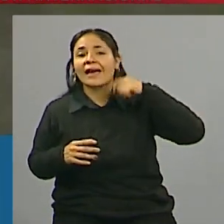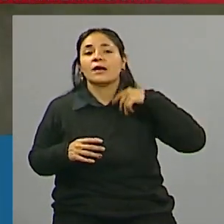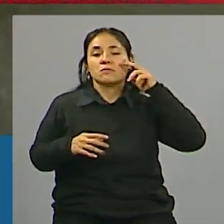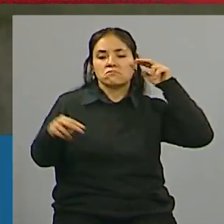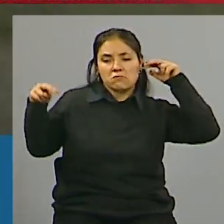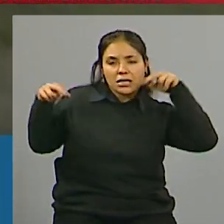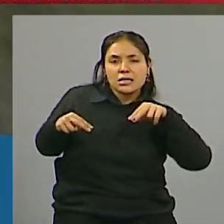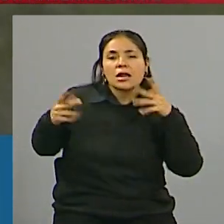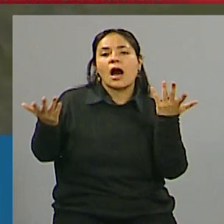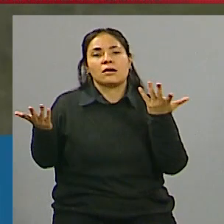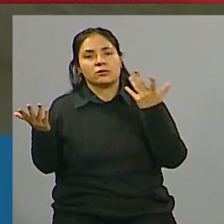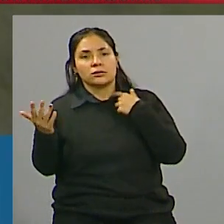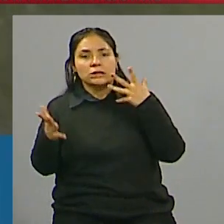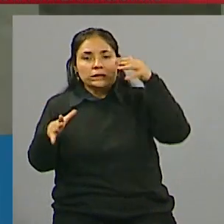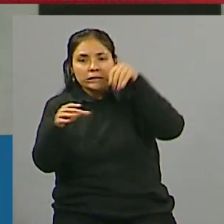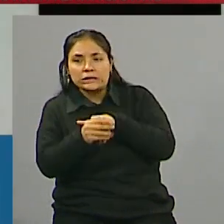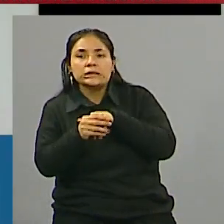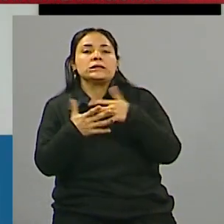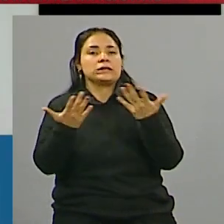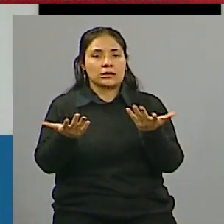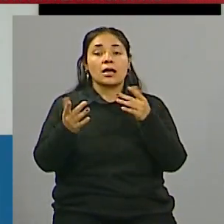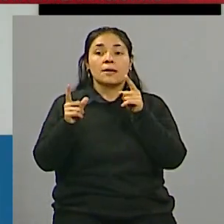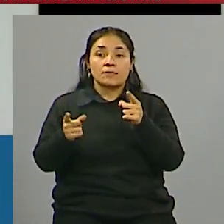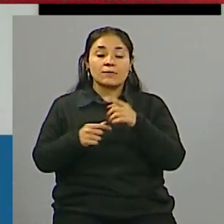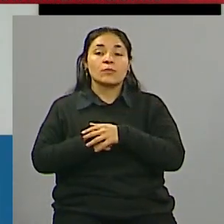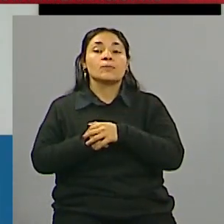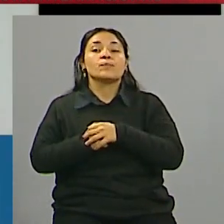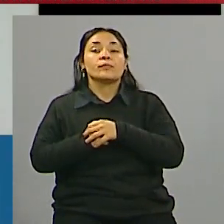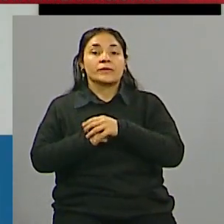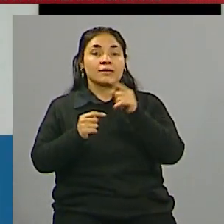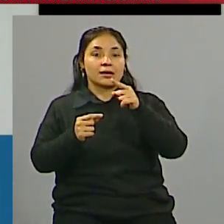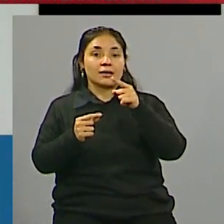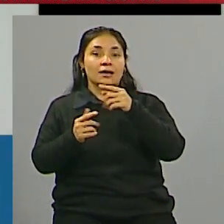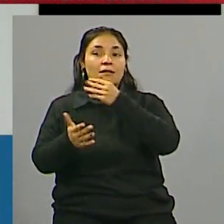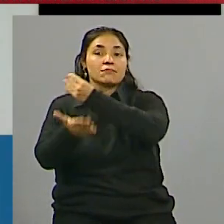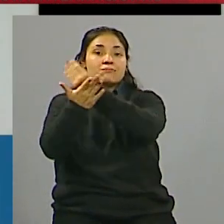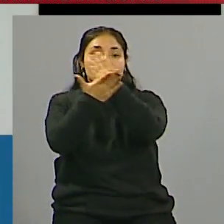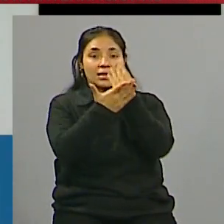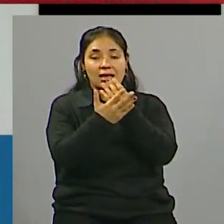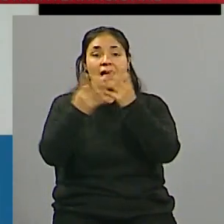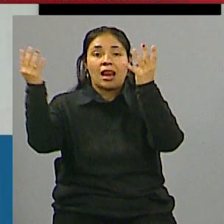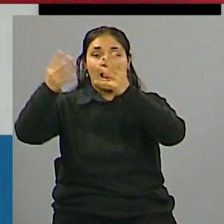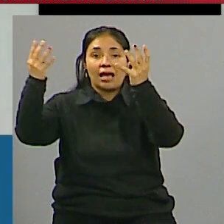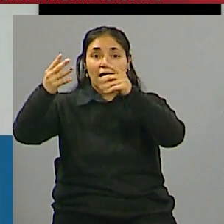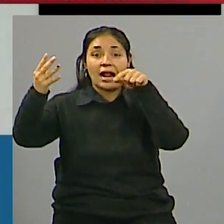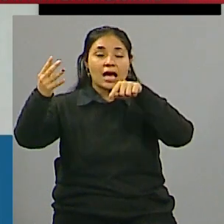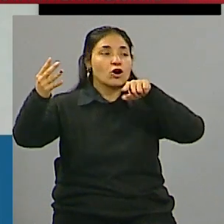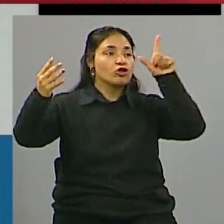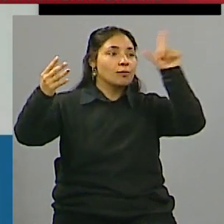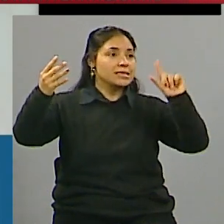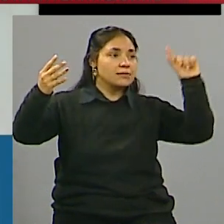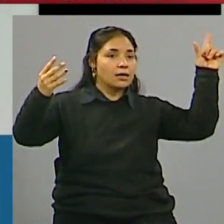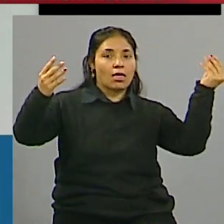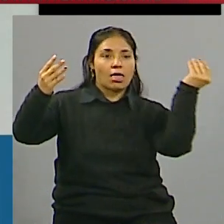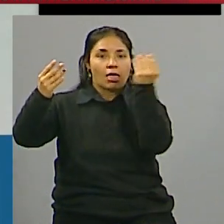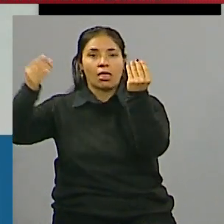o no determinadas intervenciones, y en un contexto de la magnitud de los actores que están interviniendo en el conflicto Rusia-Ucrania,